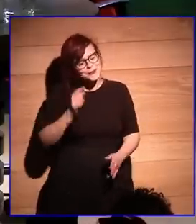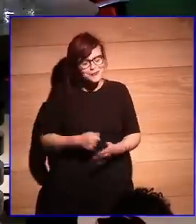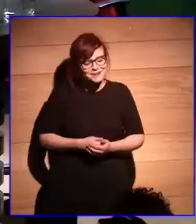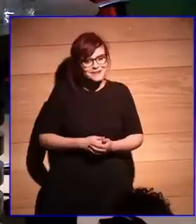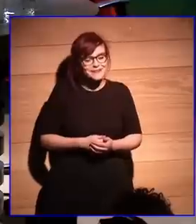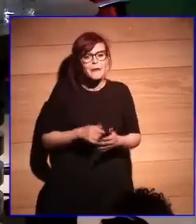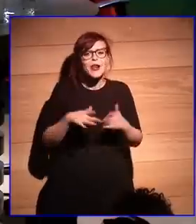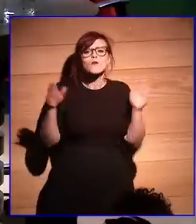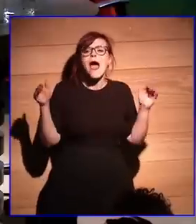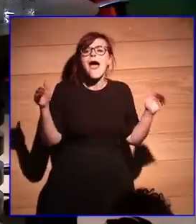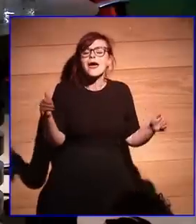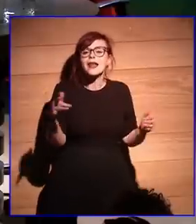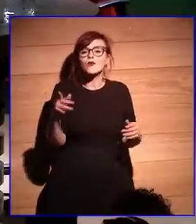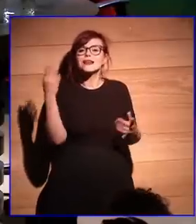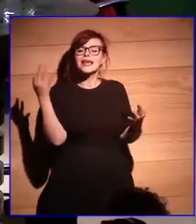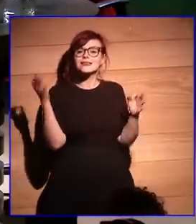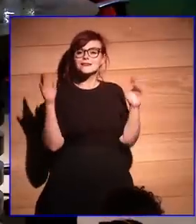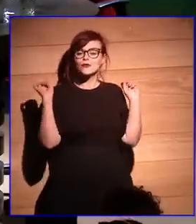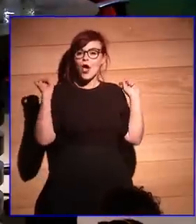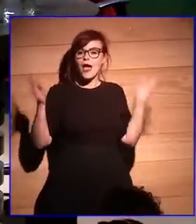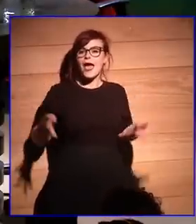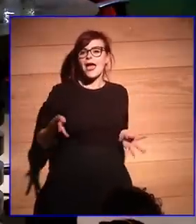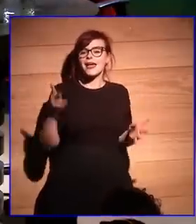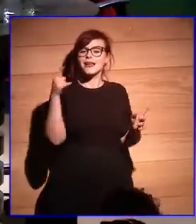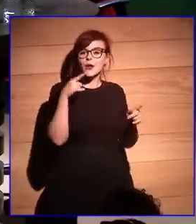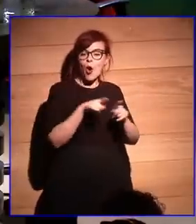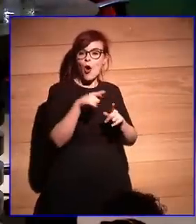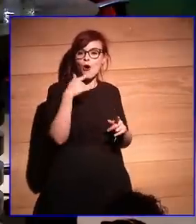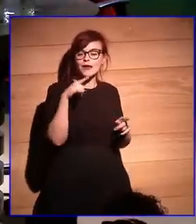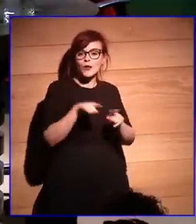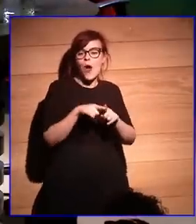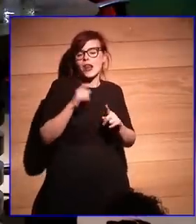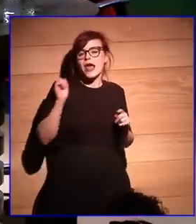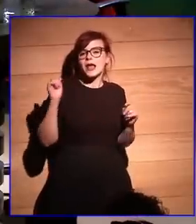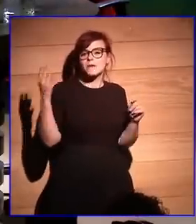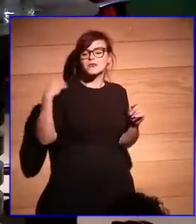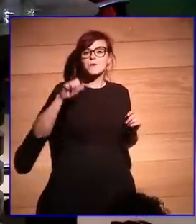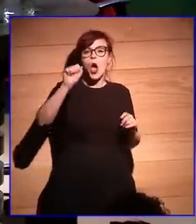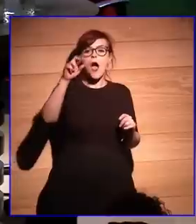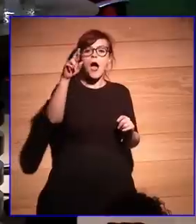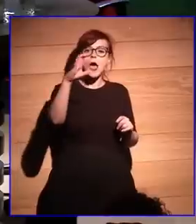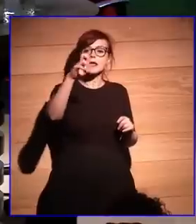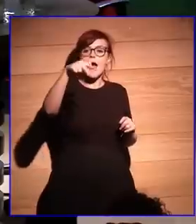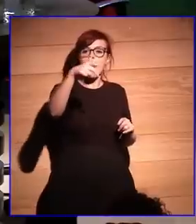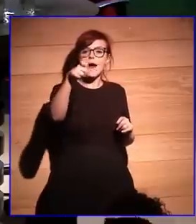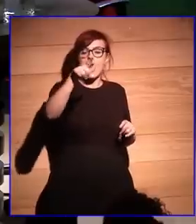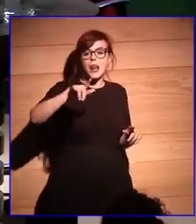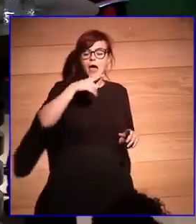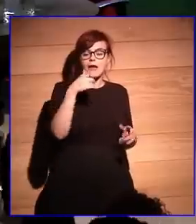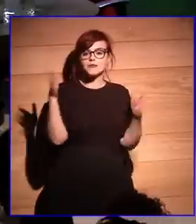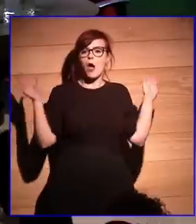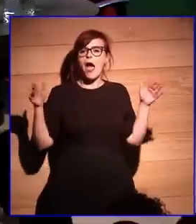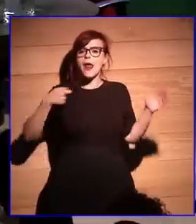¿qué ángeles, qué tipo de ángeles? ¿Un querubín, una potestad, un principado? Los más grandes son los arcángeles. Mm. ¿No?